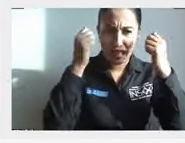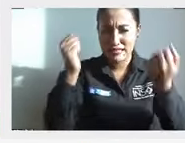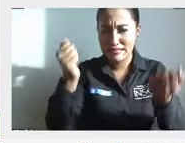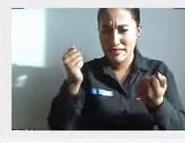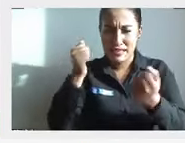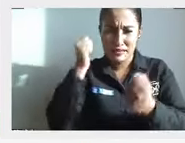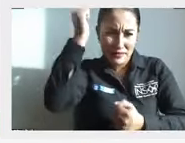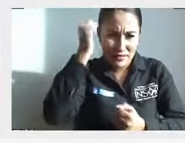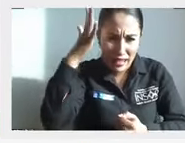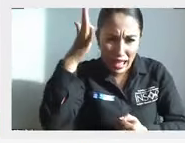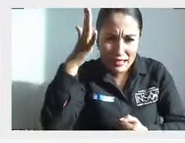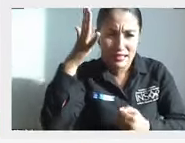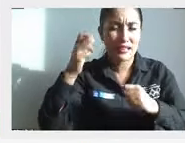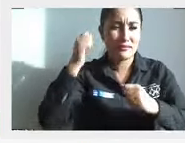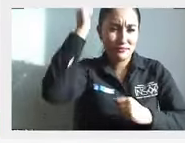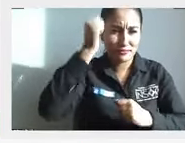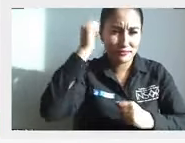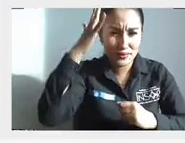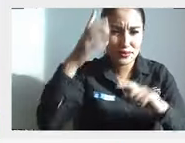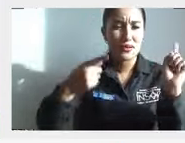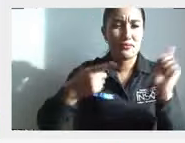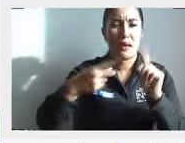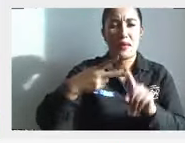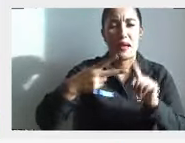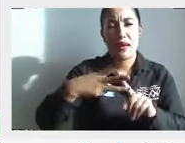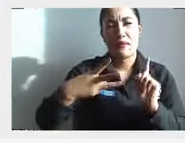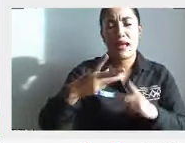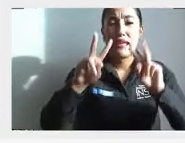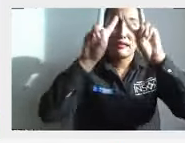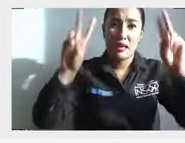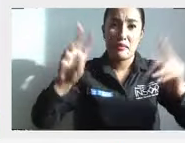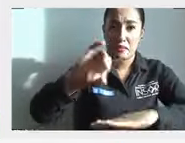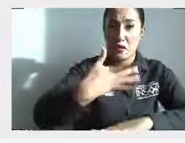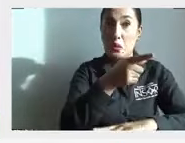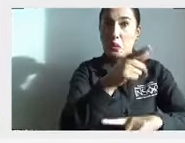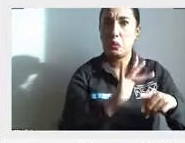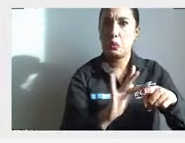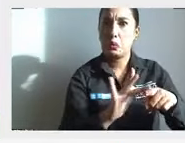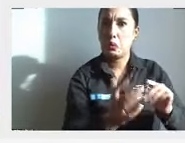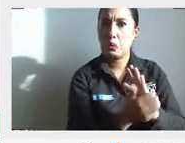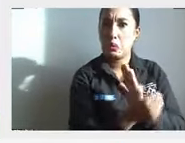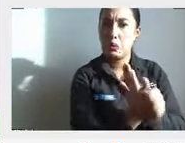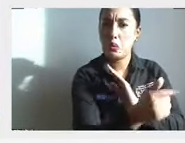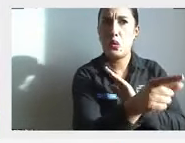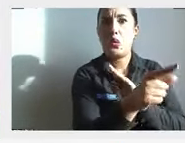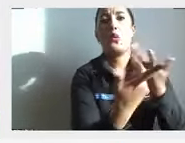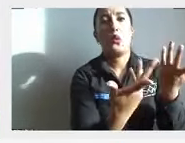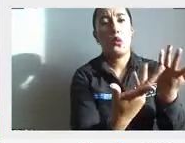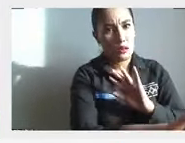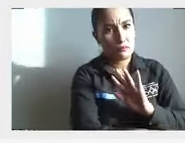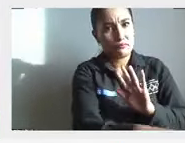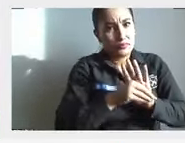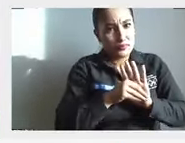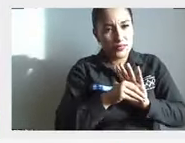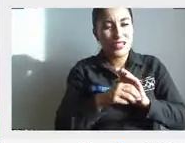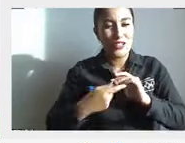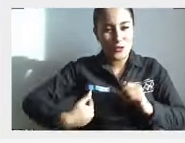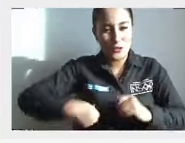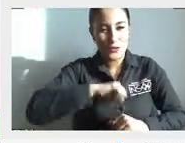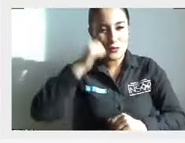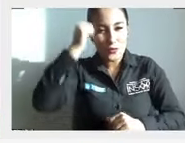estrategias virtuales. Obviamente yo creo que nosotros todavía desde la formación docente y desde la práctica